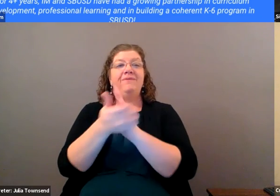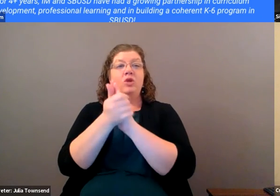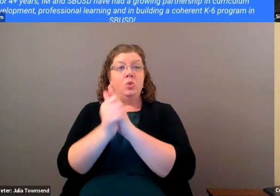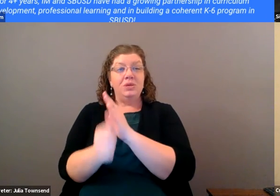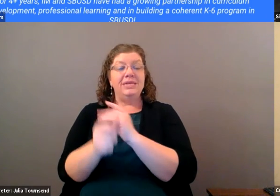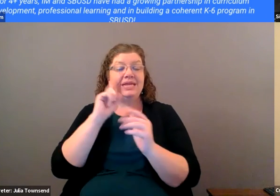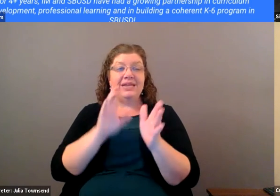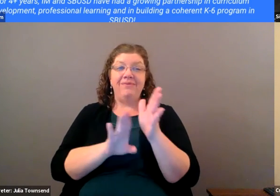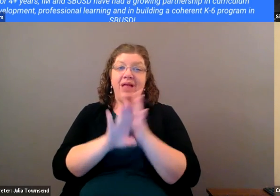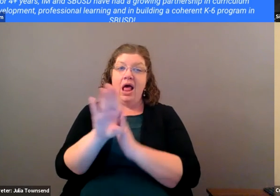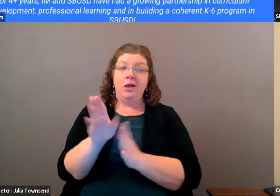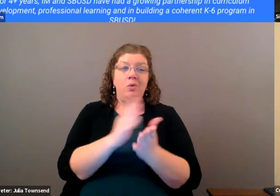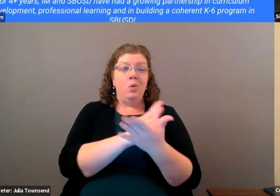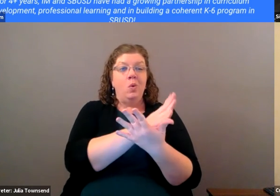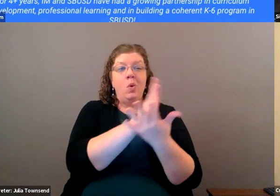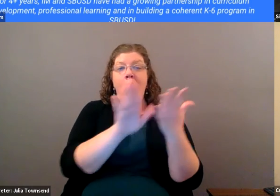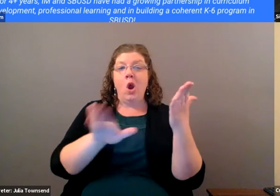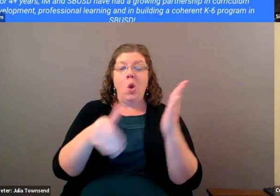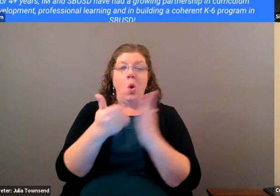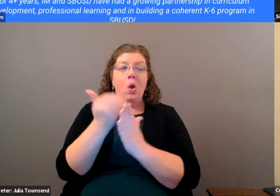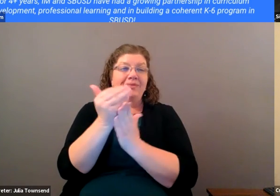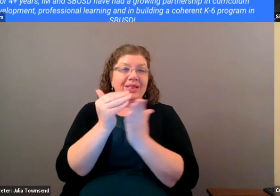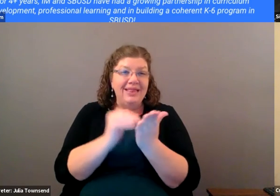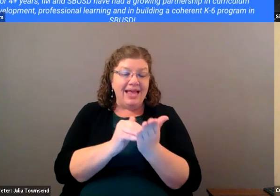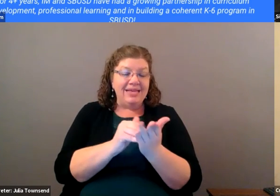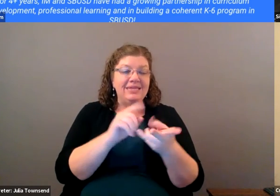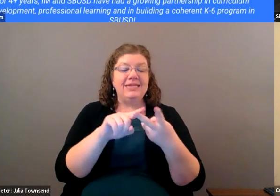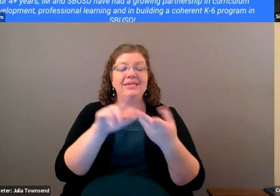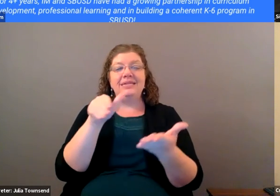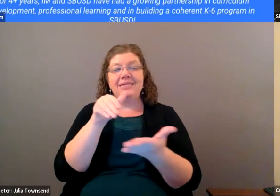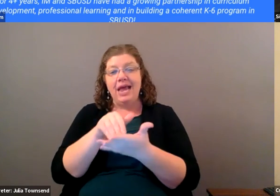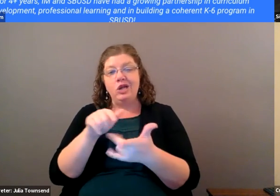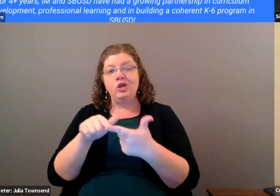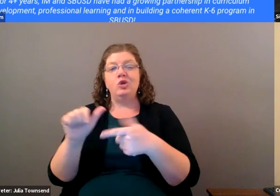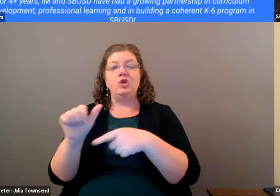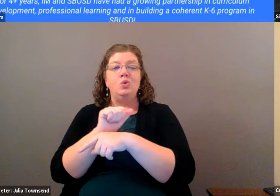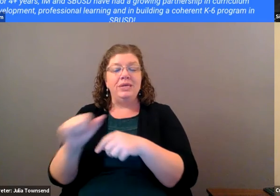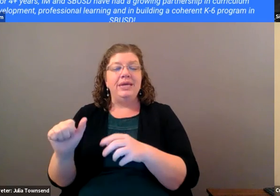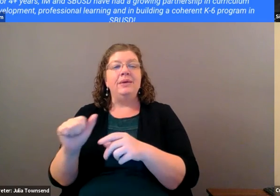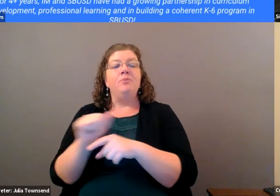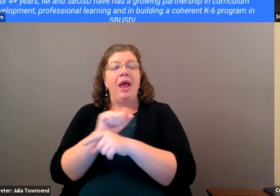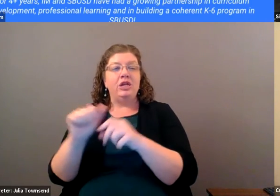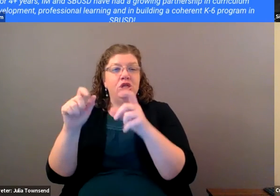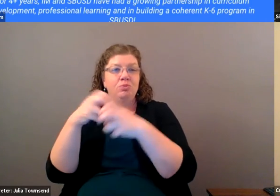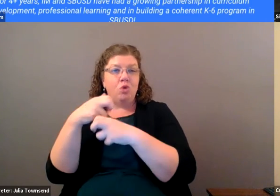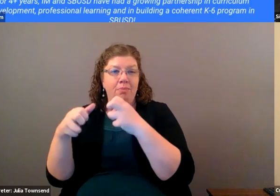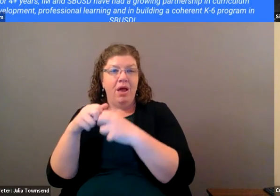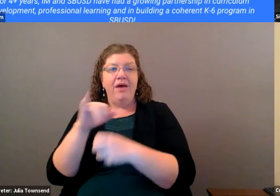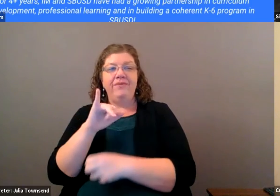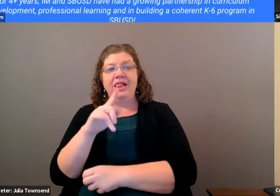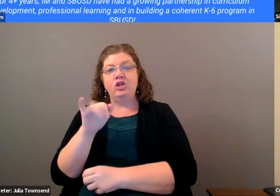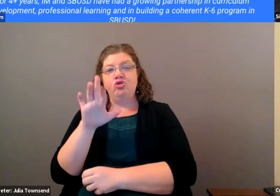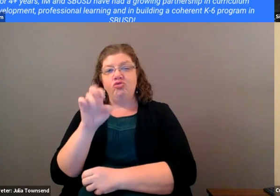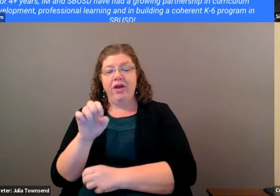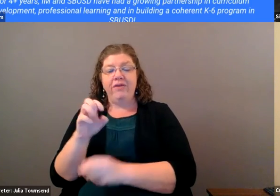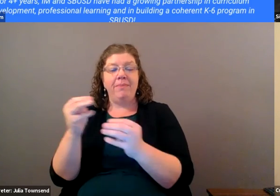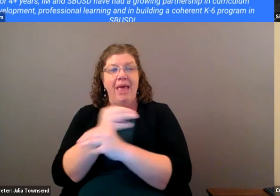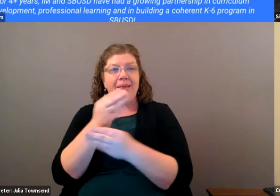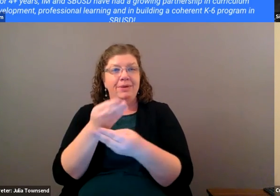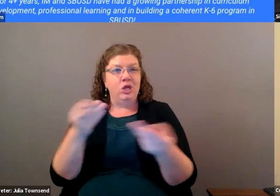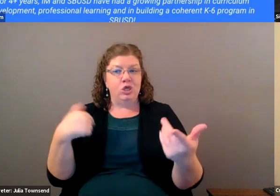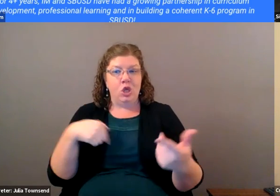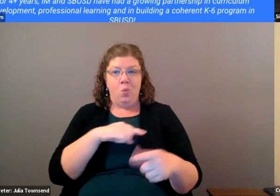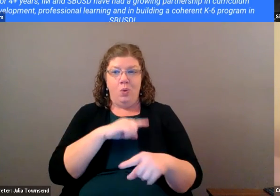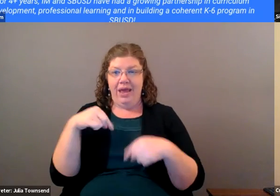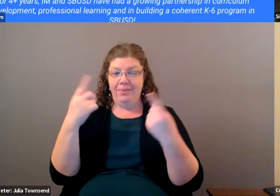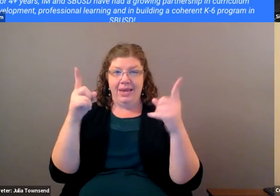todo esto está integrado en todas las lecciones y en los problemas de rutina y en estos programas que hemos estado